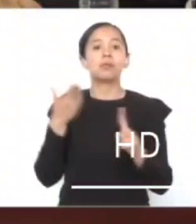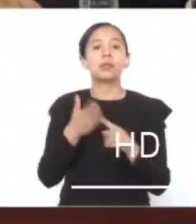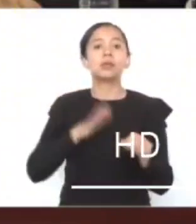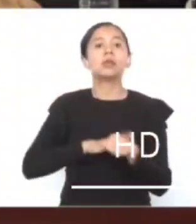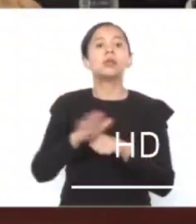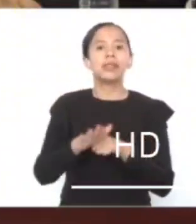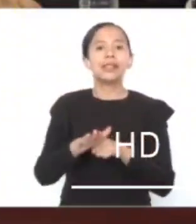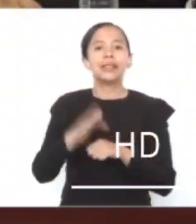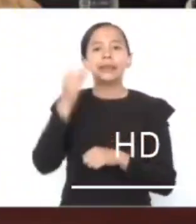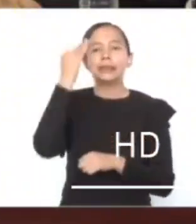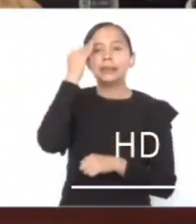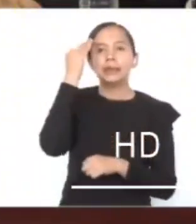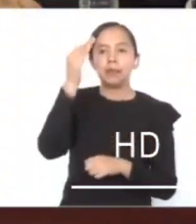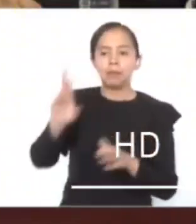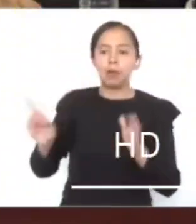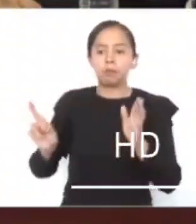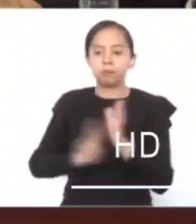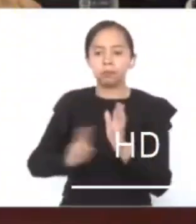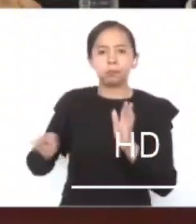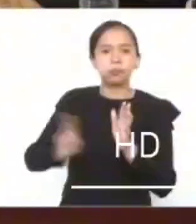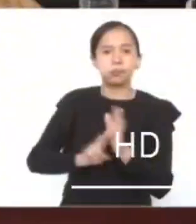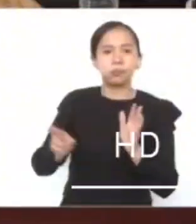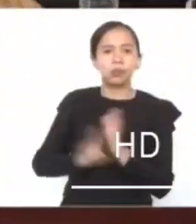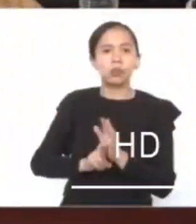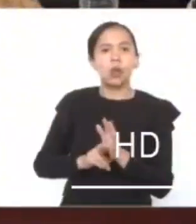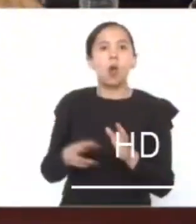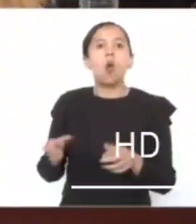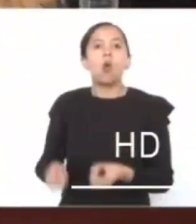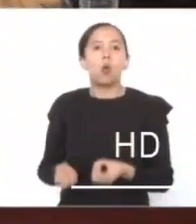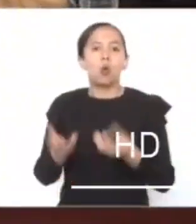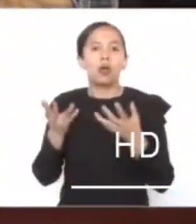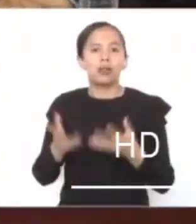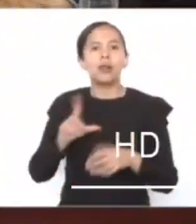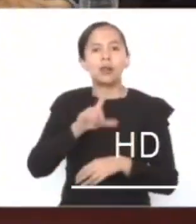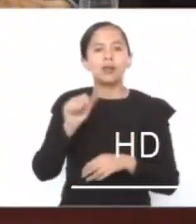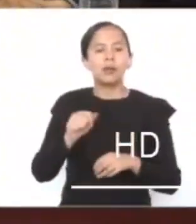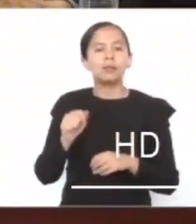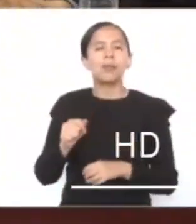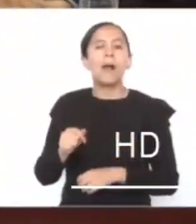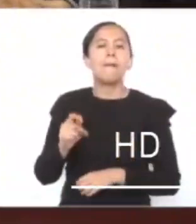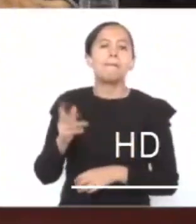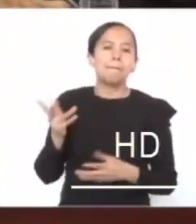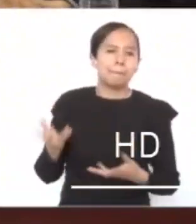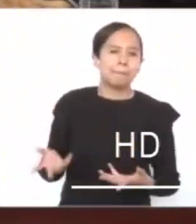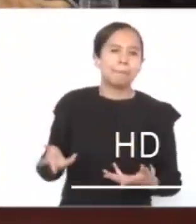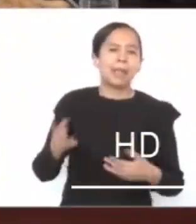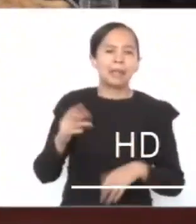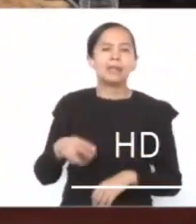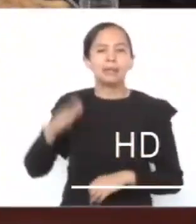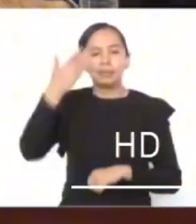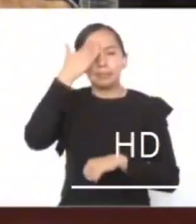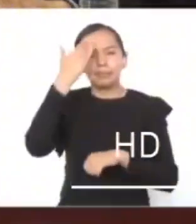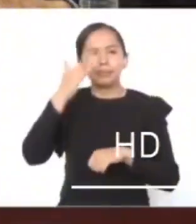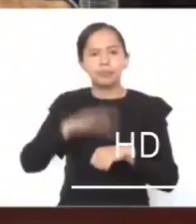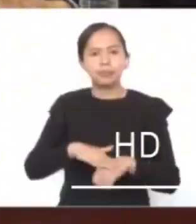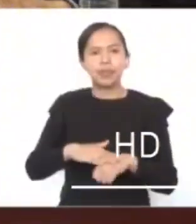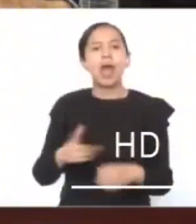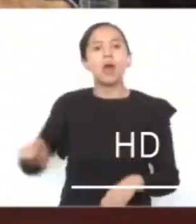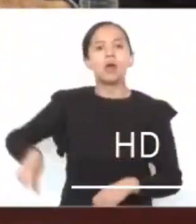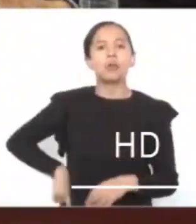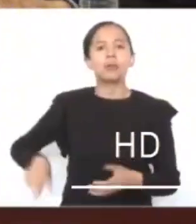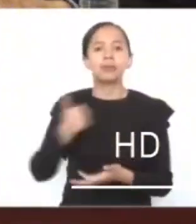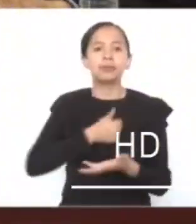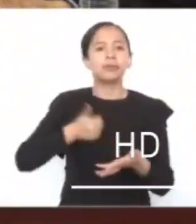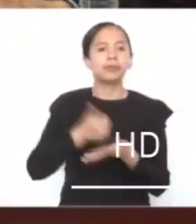medir los tiempos de la alerta sísmica en los diferentes medios de difusión. Dado lo anterior, el Gobierno de la Ciudad de